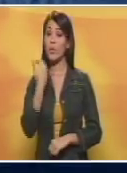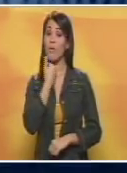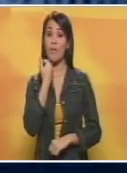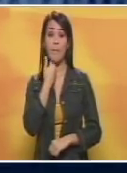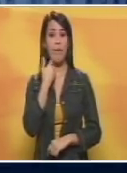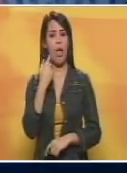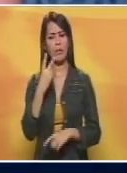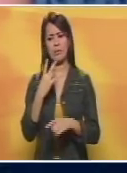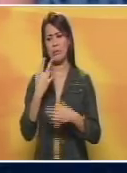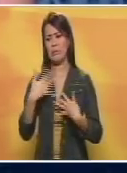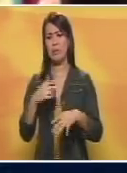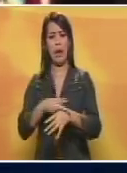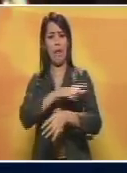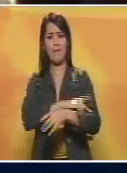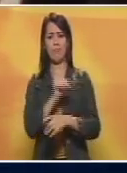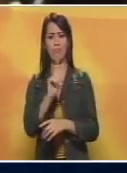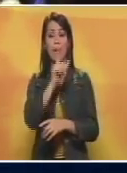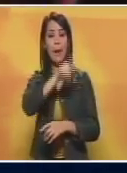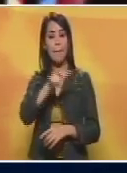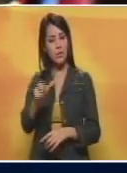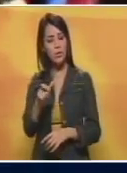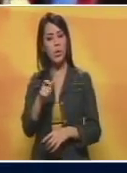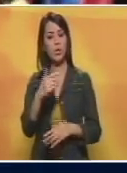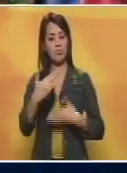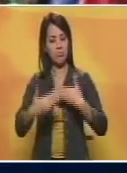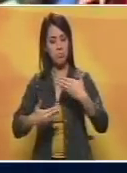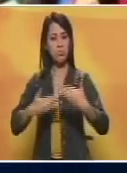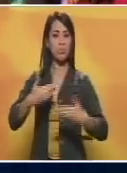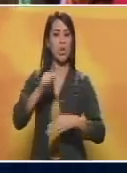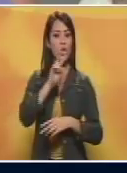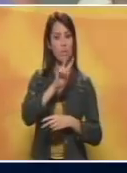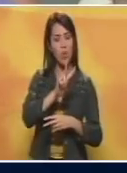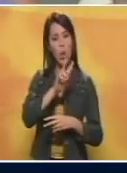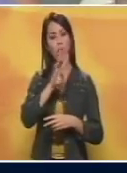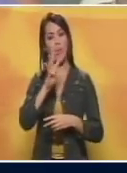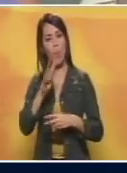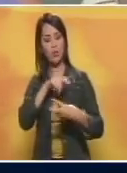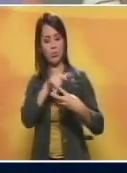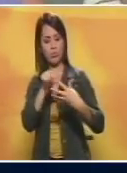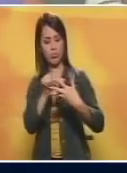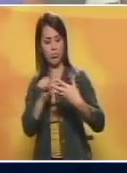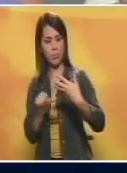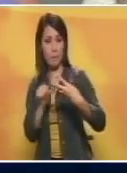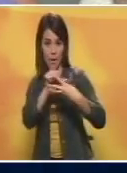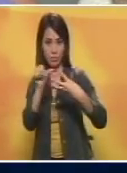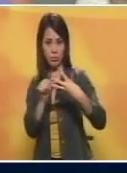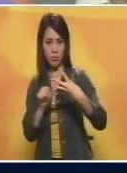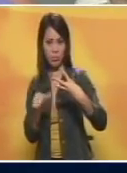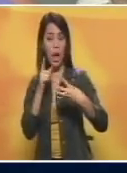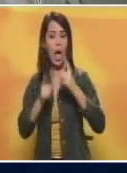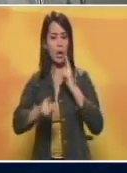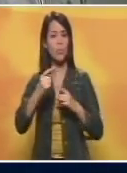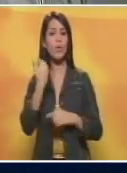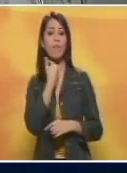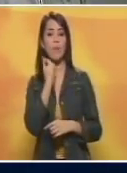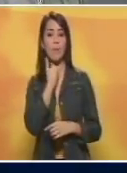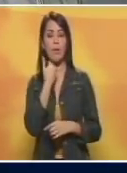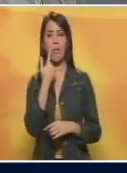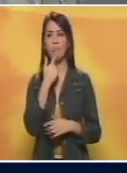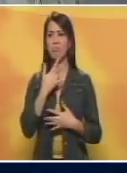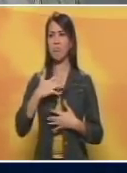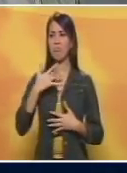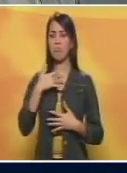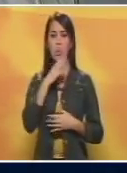enfermedad grave por lo general las personas se recuperan en un periodo de dos a cuatro semanas algunos pueden contraer la enfermedad y no